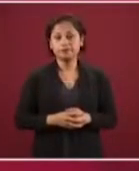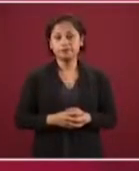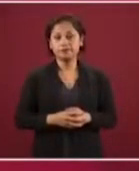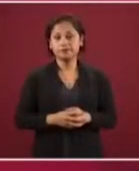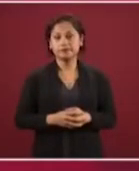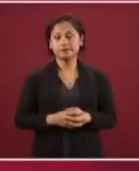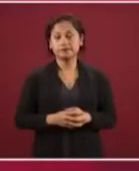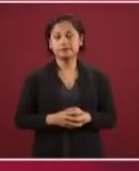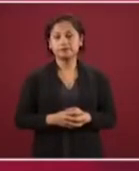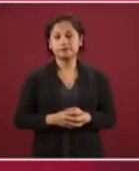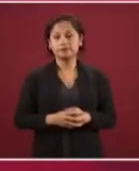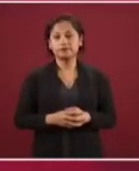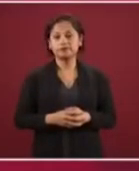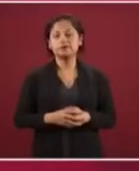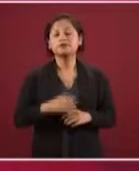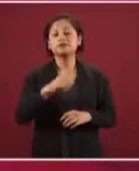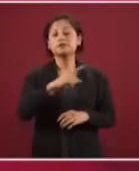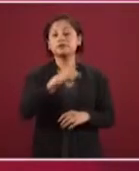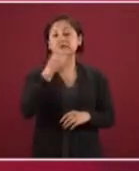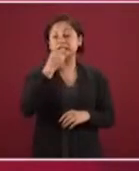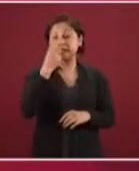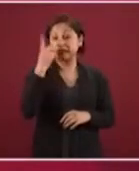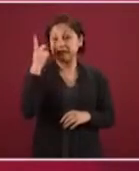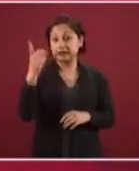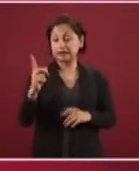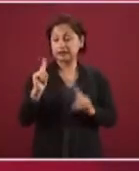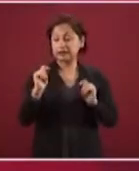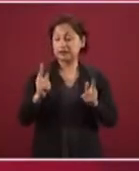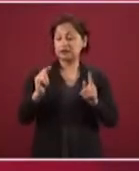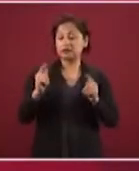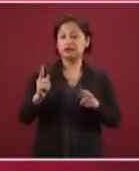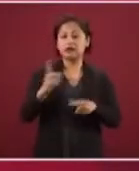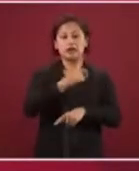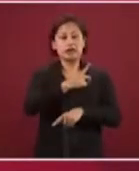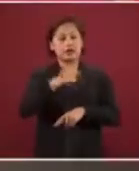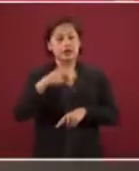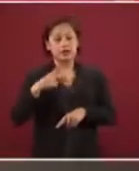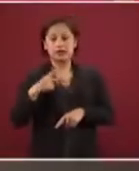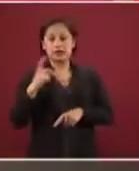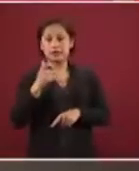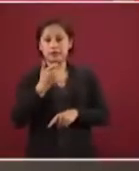debía haber deuda en Tlaxcala fue Antonio Álvarez Lima,